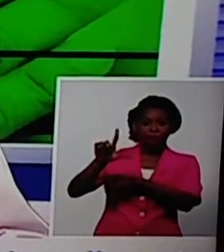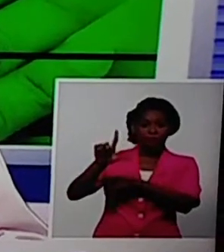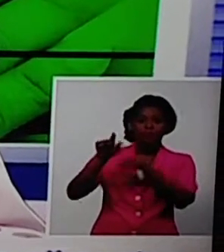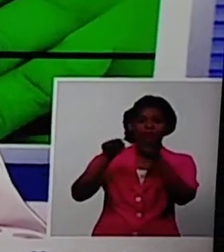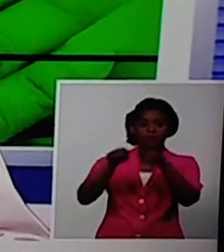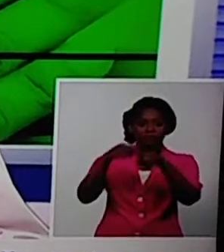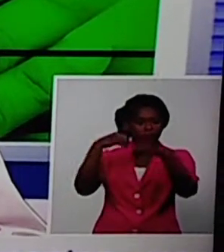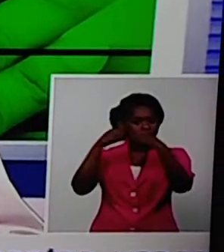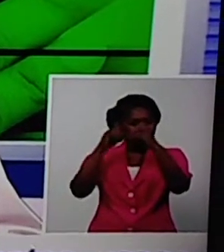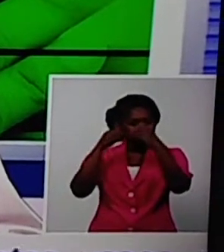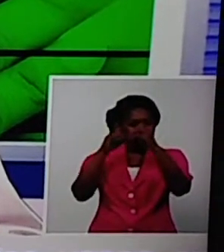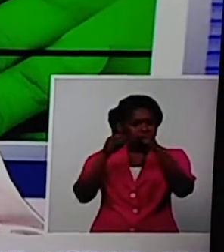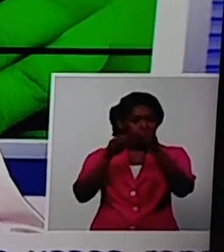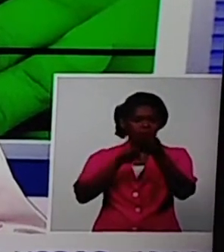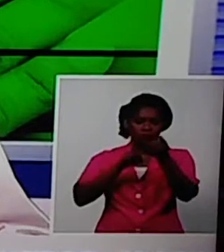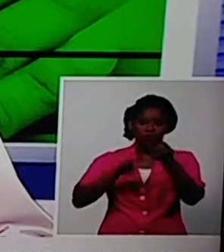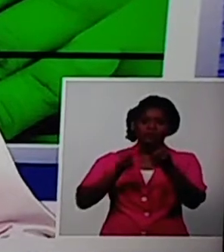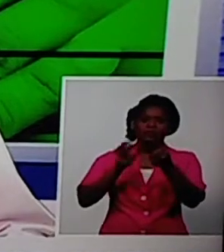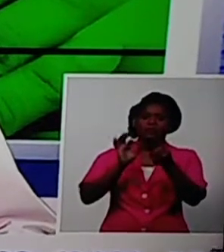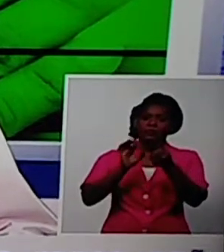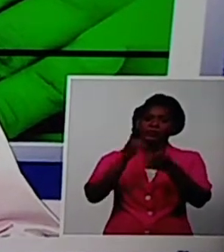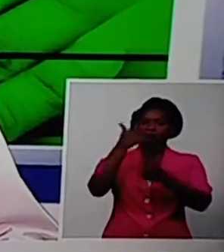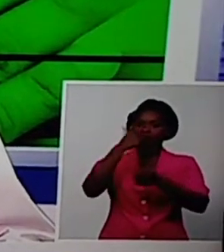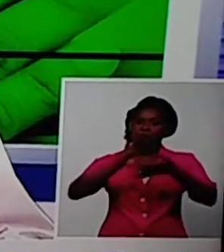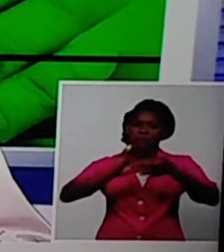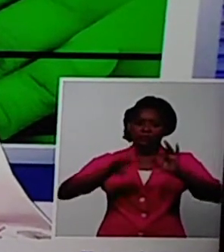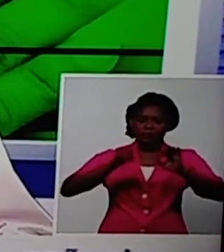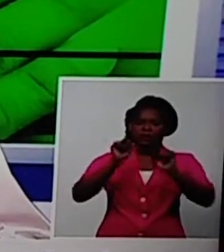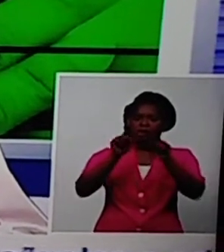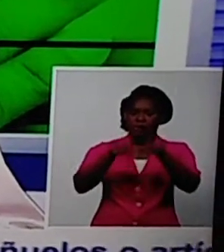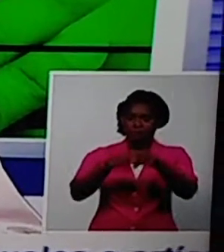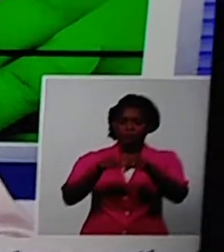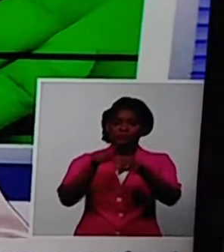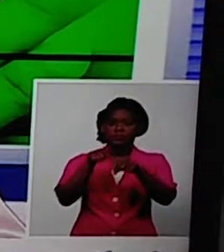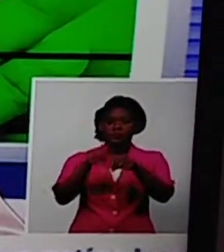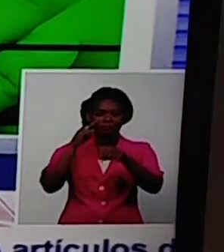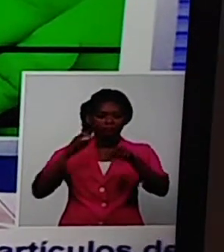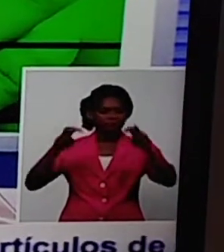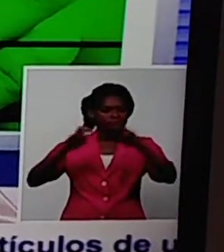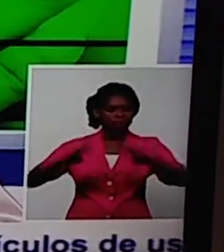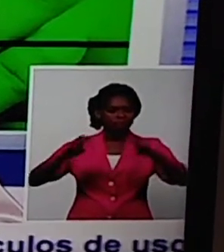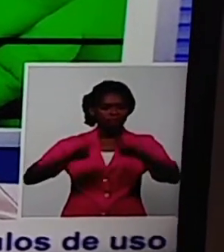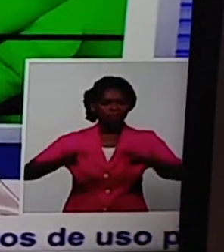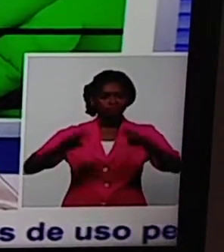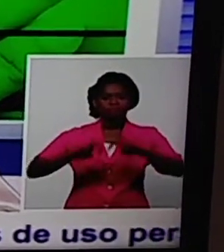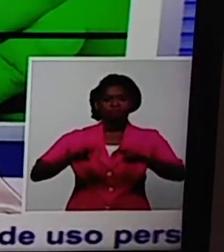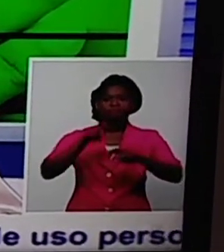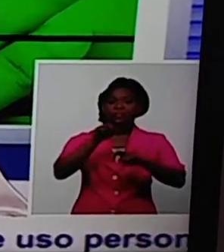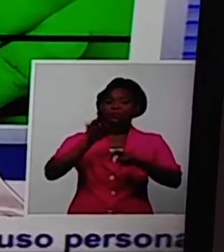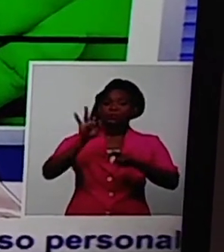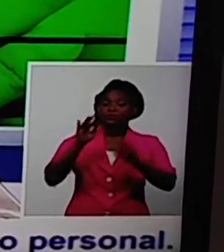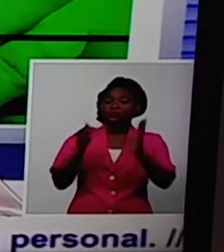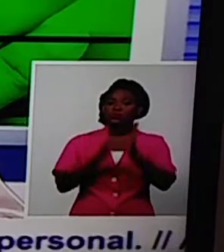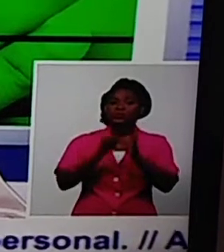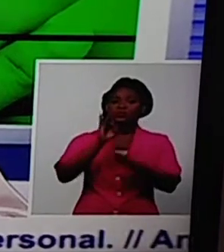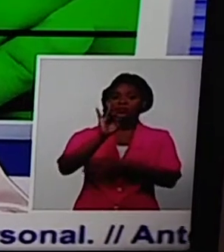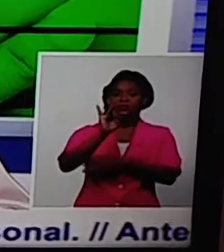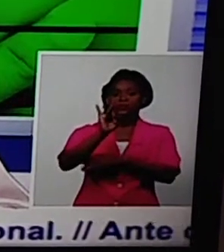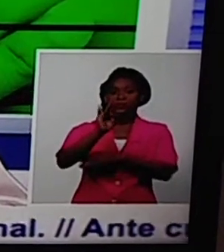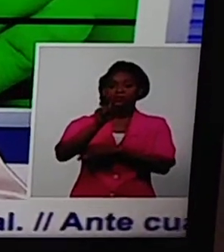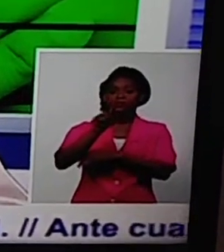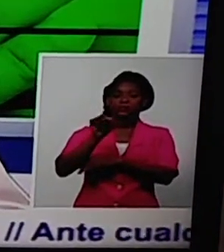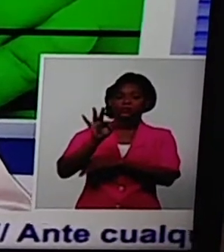tenencia y como resultado del estudio de las 18 mil 718 muestras